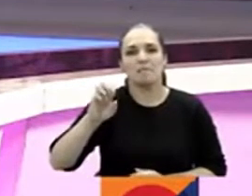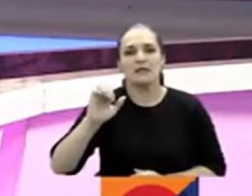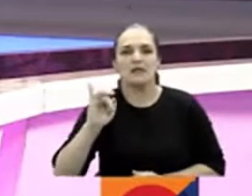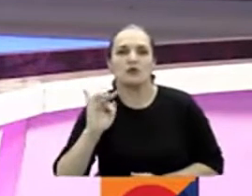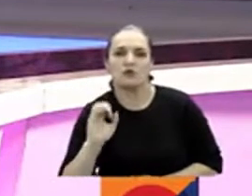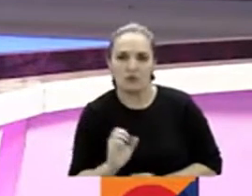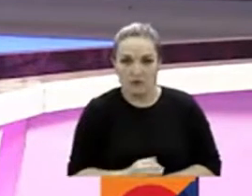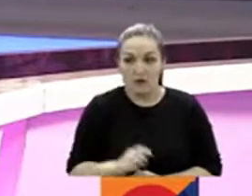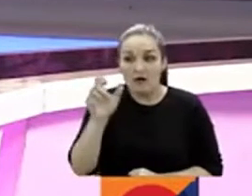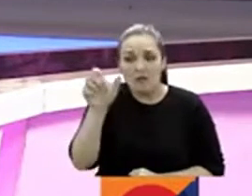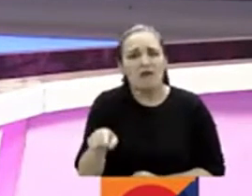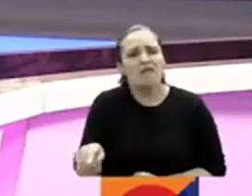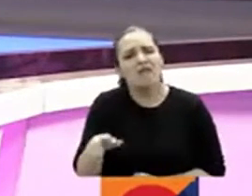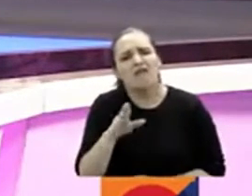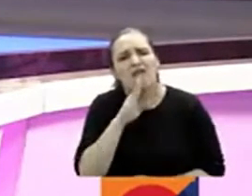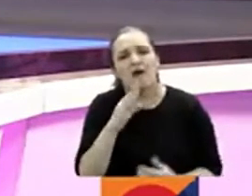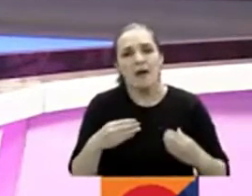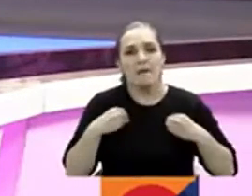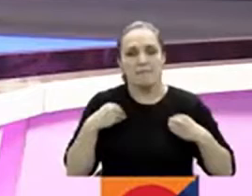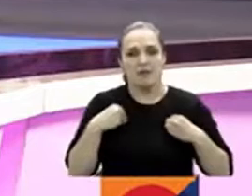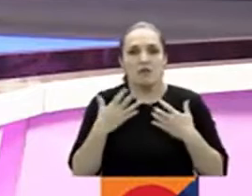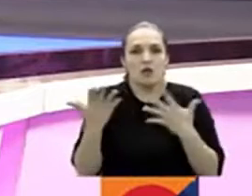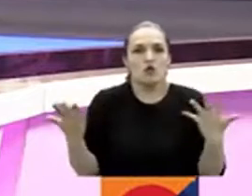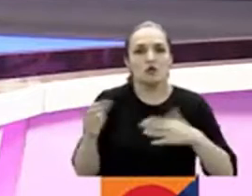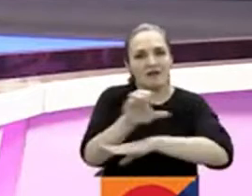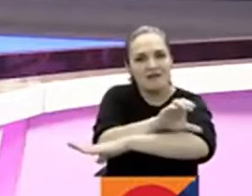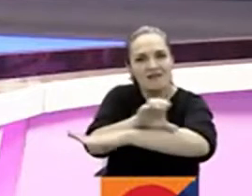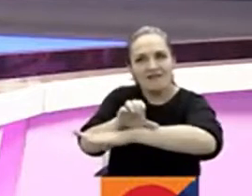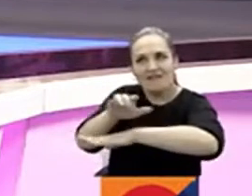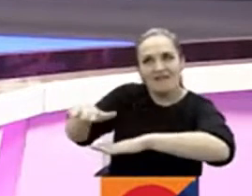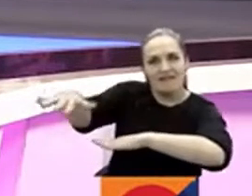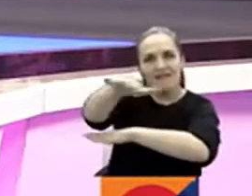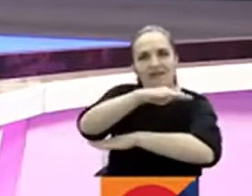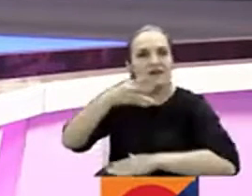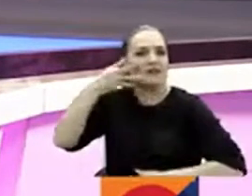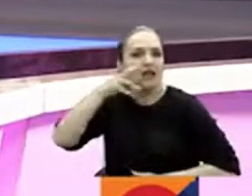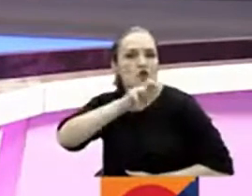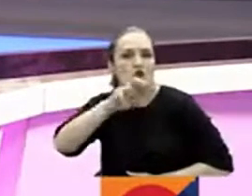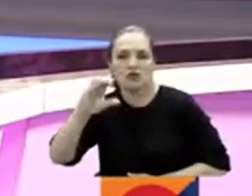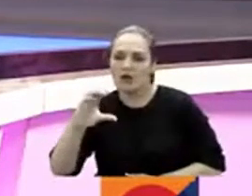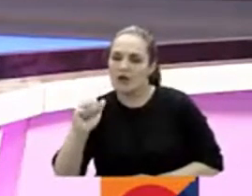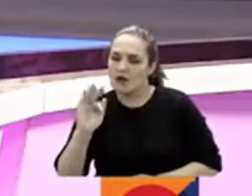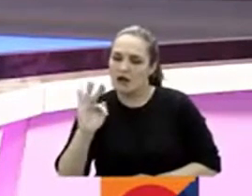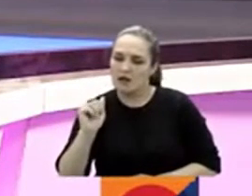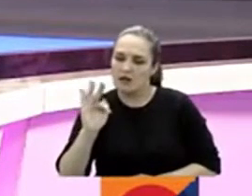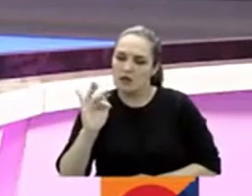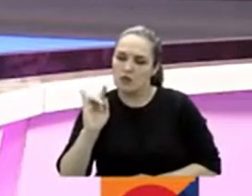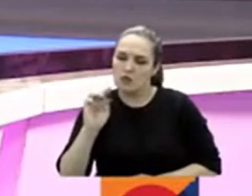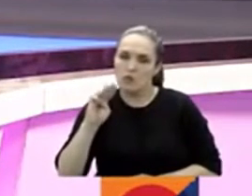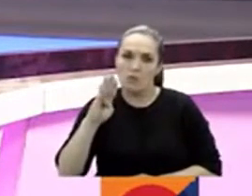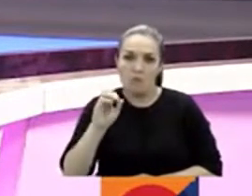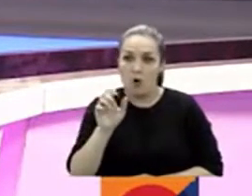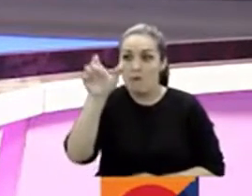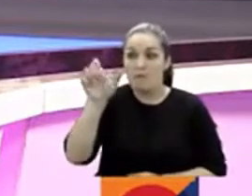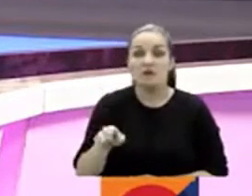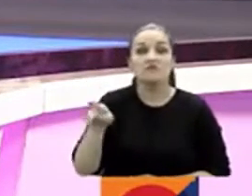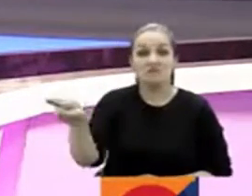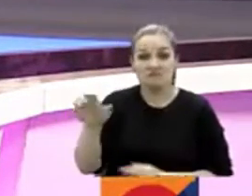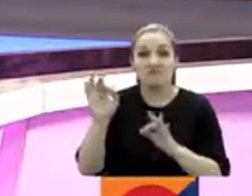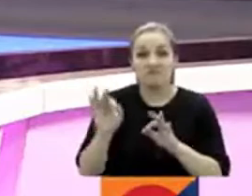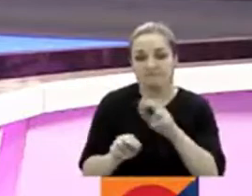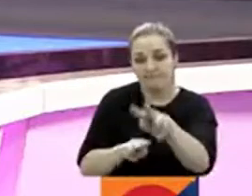con reverdecer su región con cultivos de café y dejar de sembrar coca. Su historia es, según sus allegados, un ejemplo para